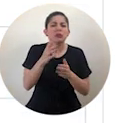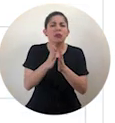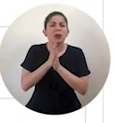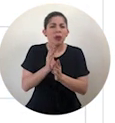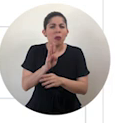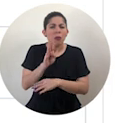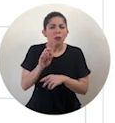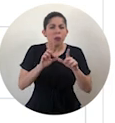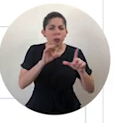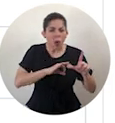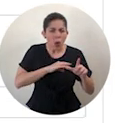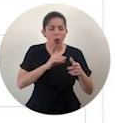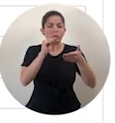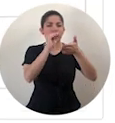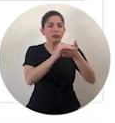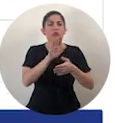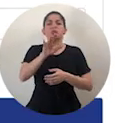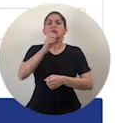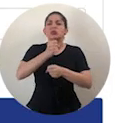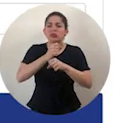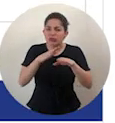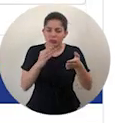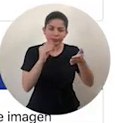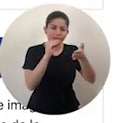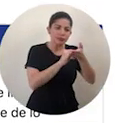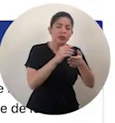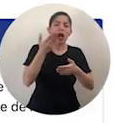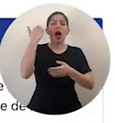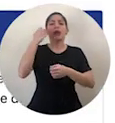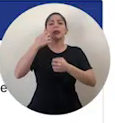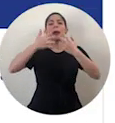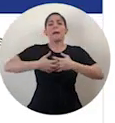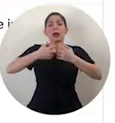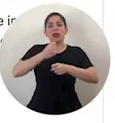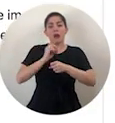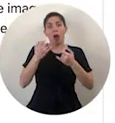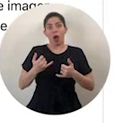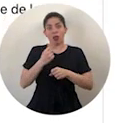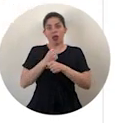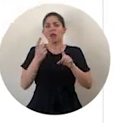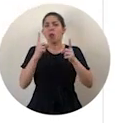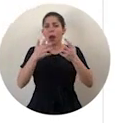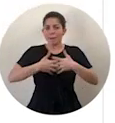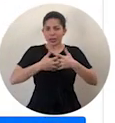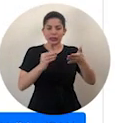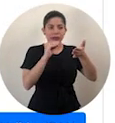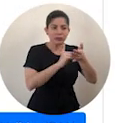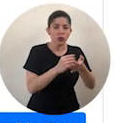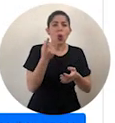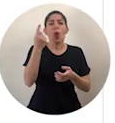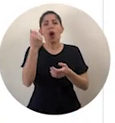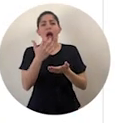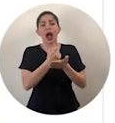Bono Proteger, su ocupación, el nombre de la empresa para la que trabajaba o trabaja, el dato de ingreso de antes y después